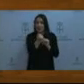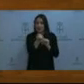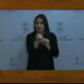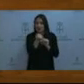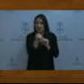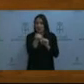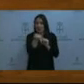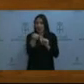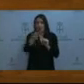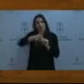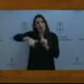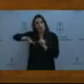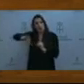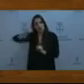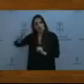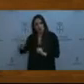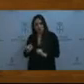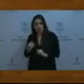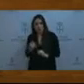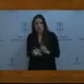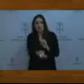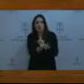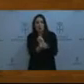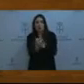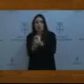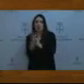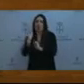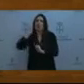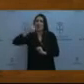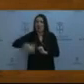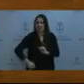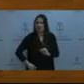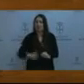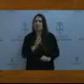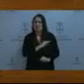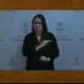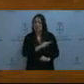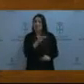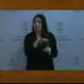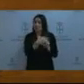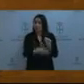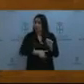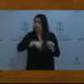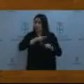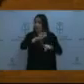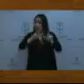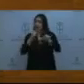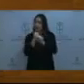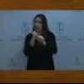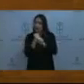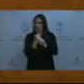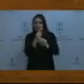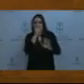genera bastante riqueza y unas situaciones generales para los trabajadores bastante envidiables. Por tanto, no